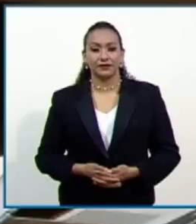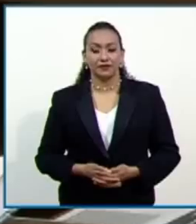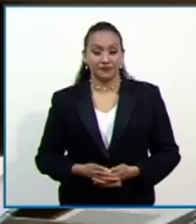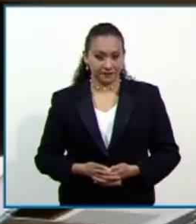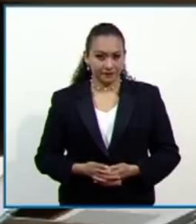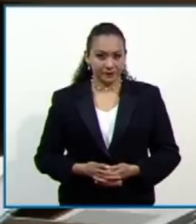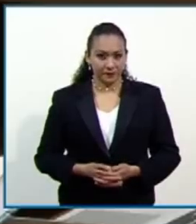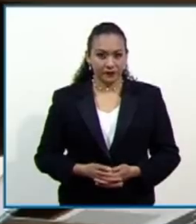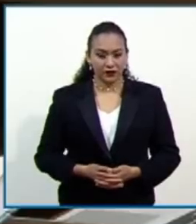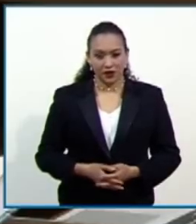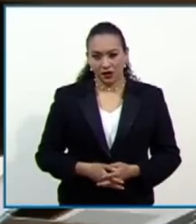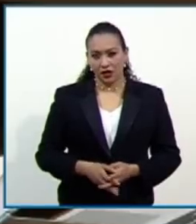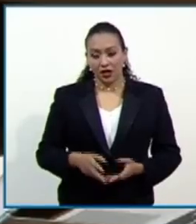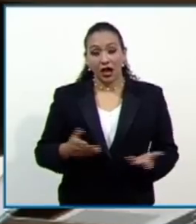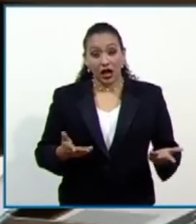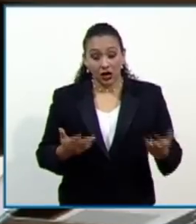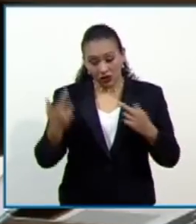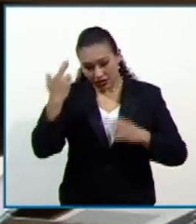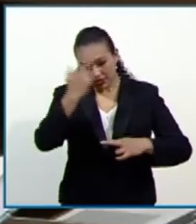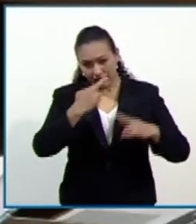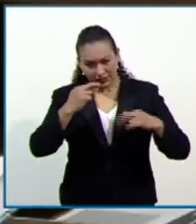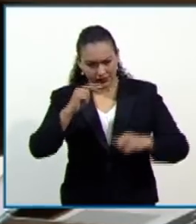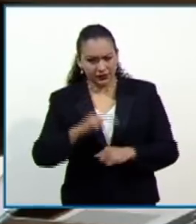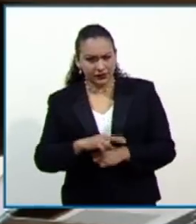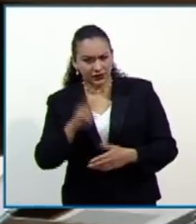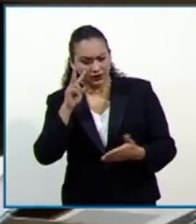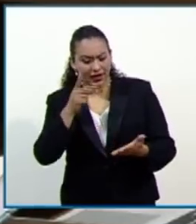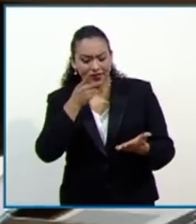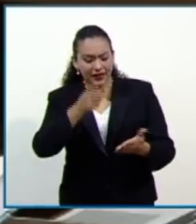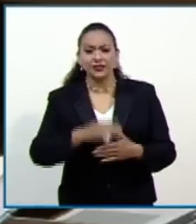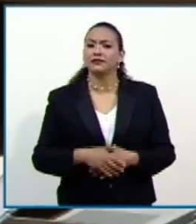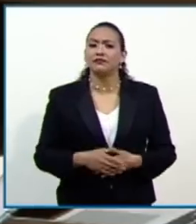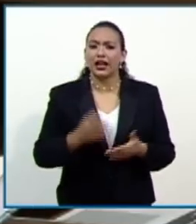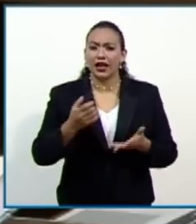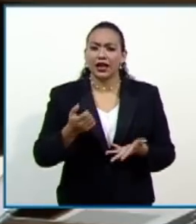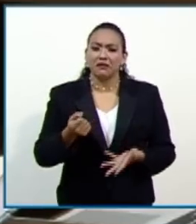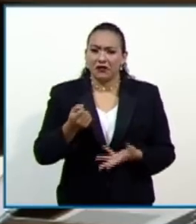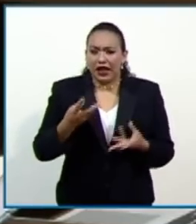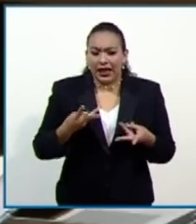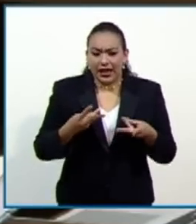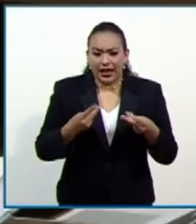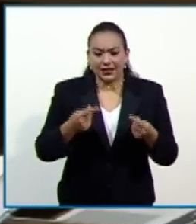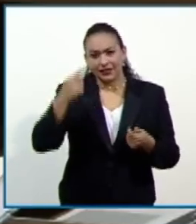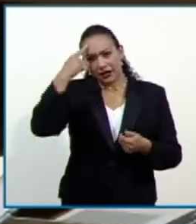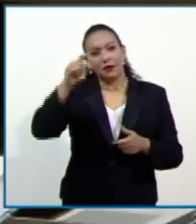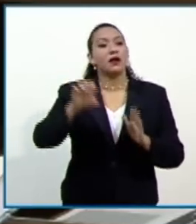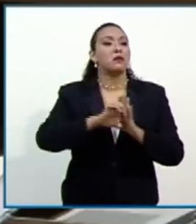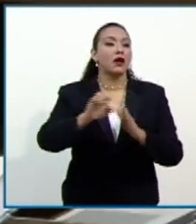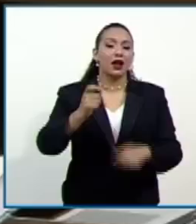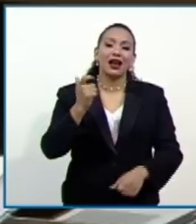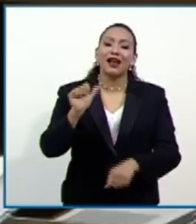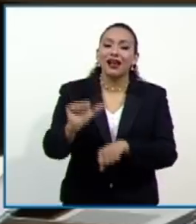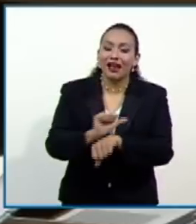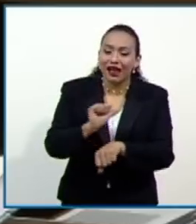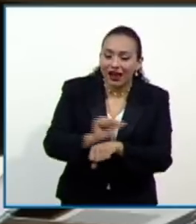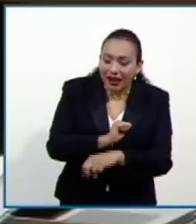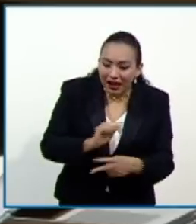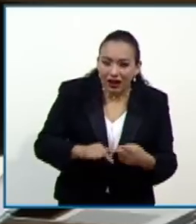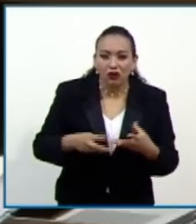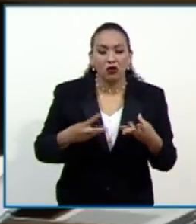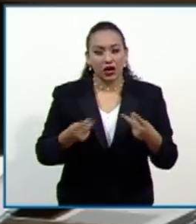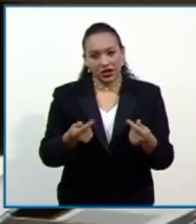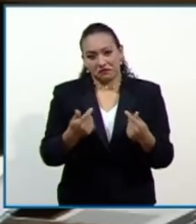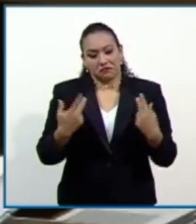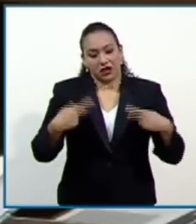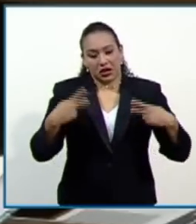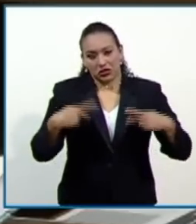Así, desde mi óptica, la autorización de la erogación de gastos por concepto de viáticos de transporte, así como gastos